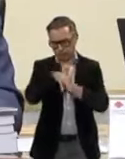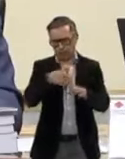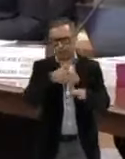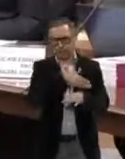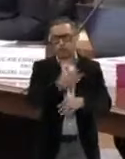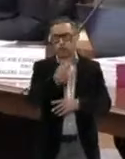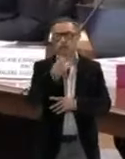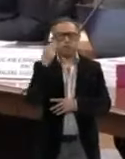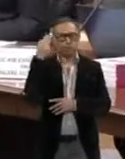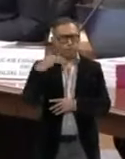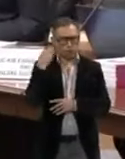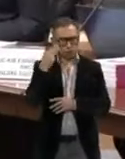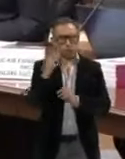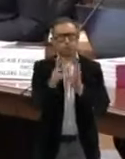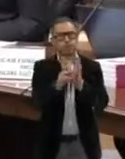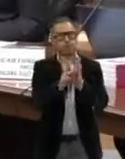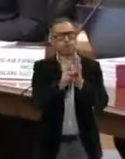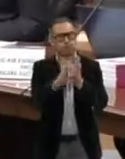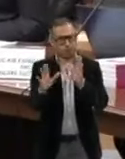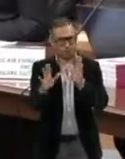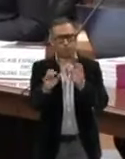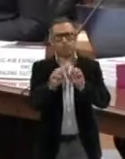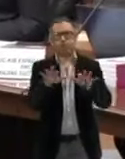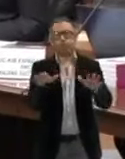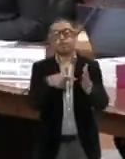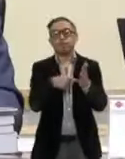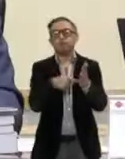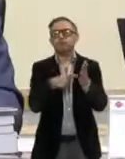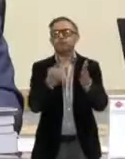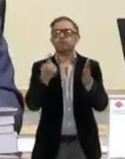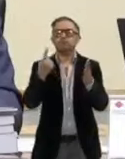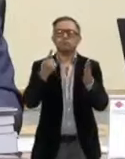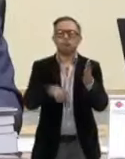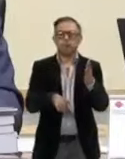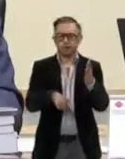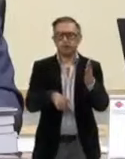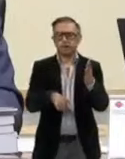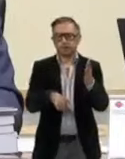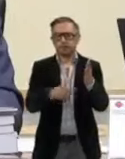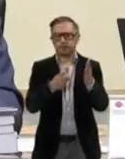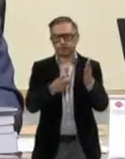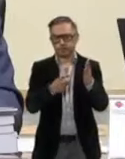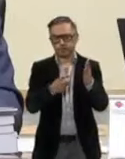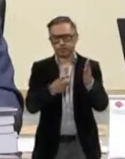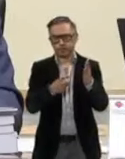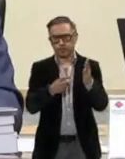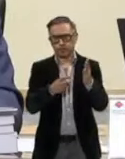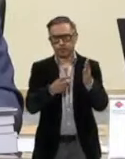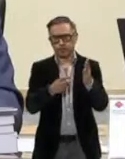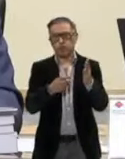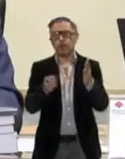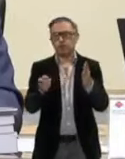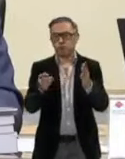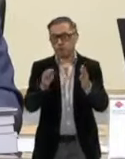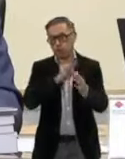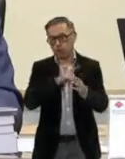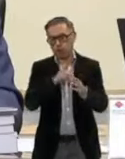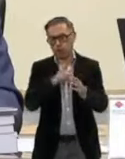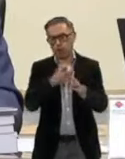pasado y con el cual se decretaba con su simple publicación incluso antes